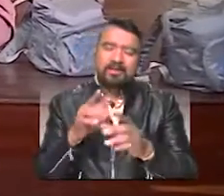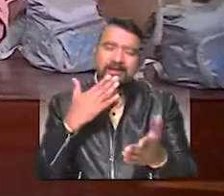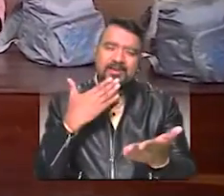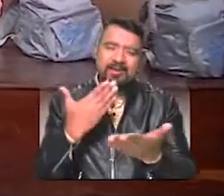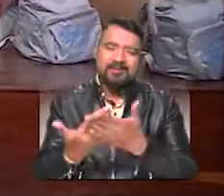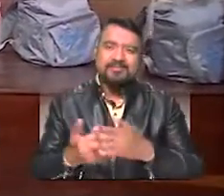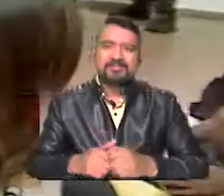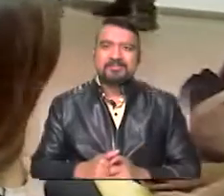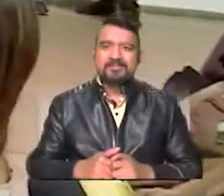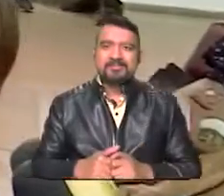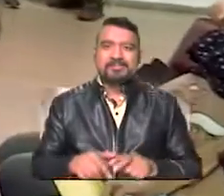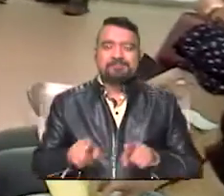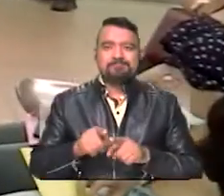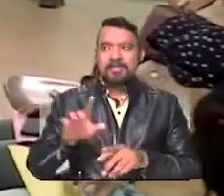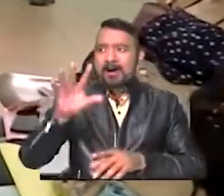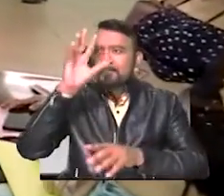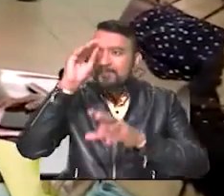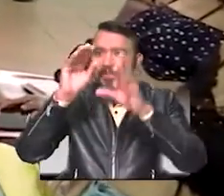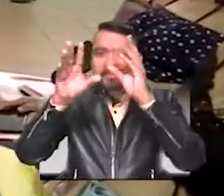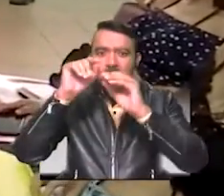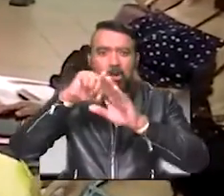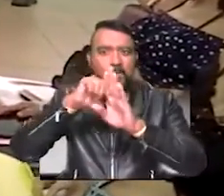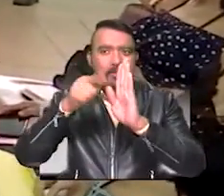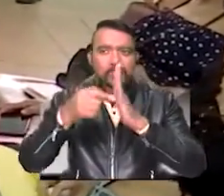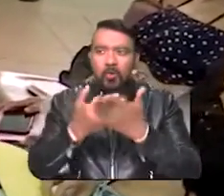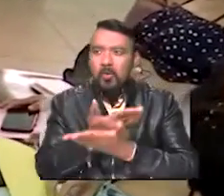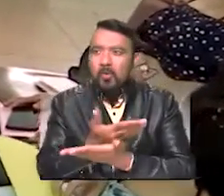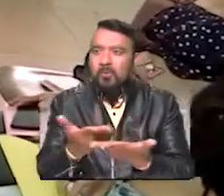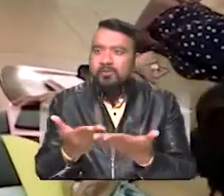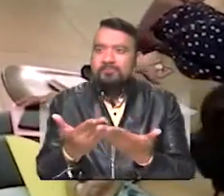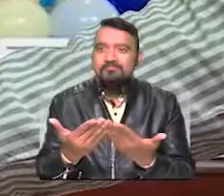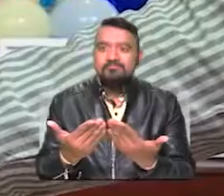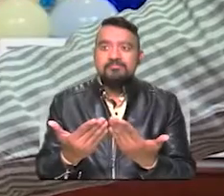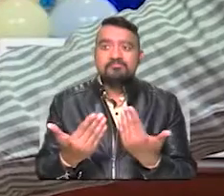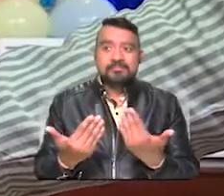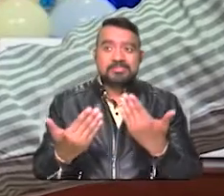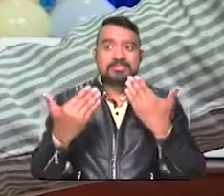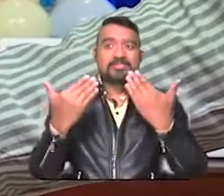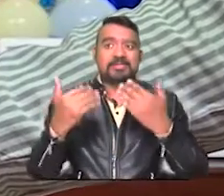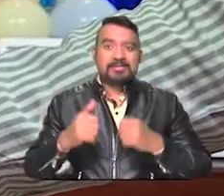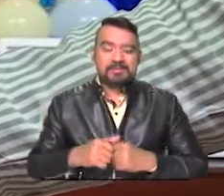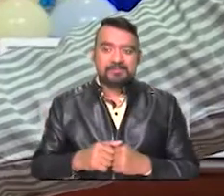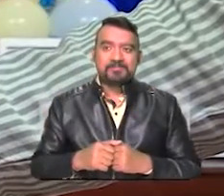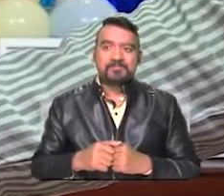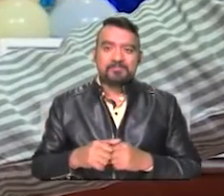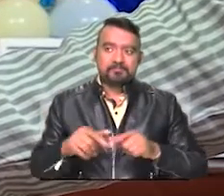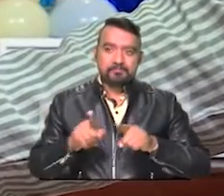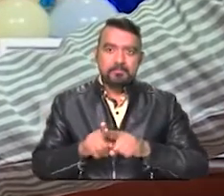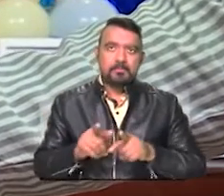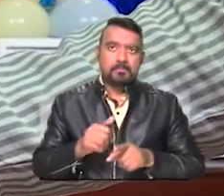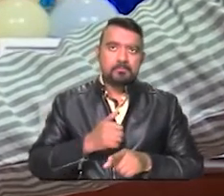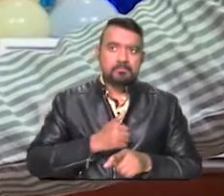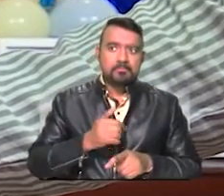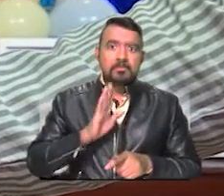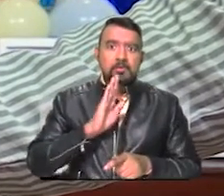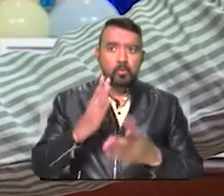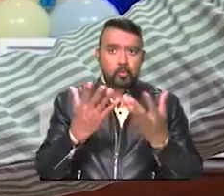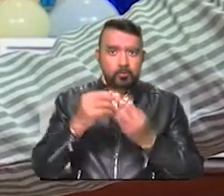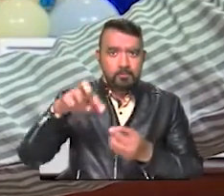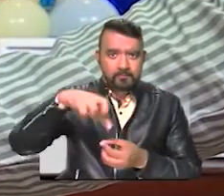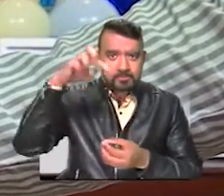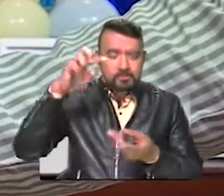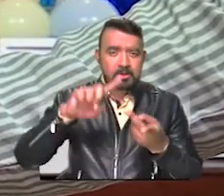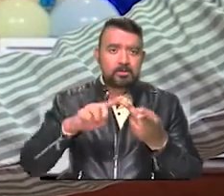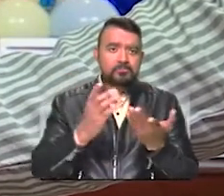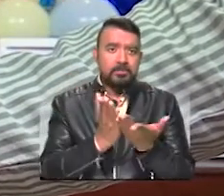que nos lleva a de conocimiento completo y que nos ha servido demasiado, tanto la parte profesional, la Secretaría de Educación, Secretaría